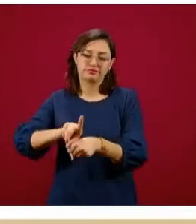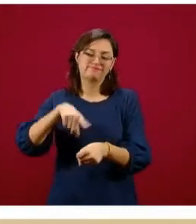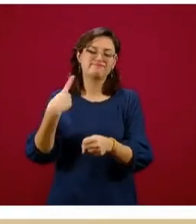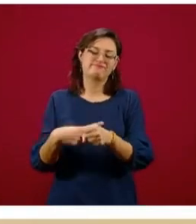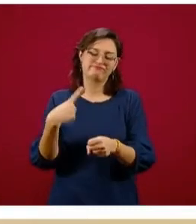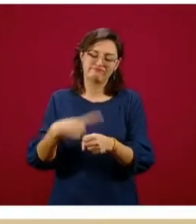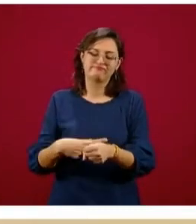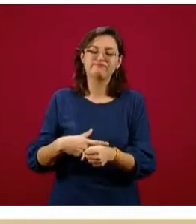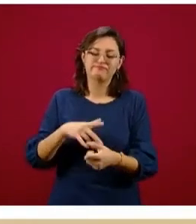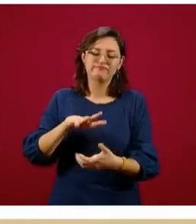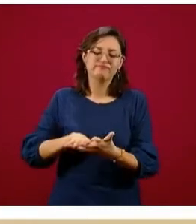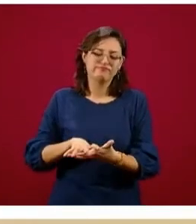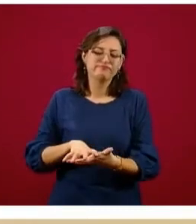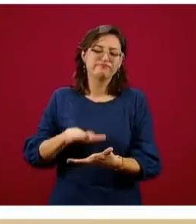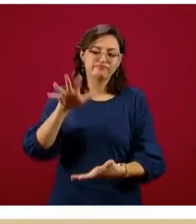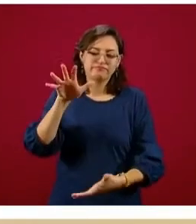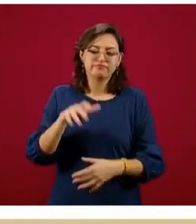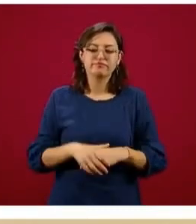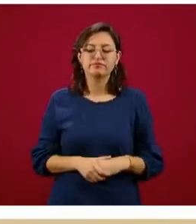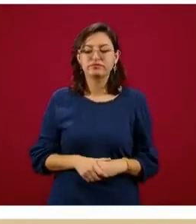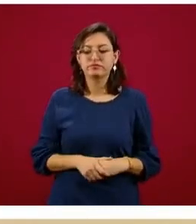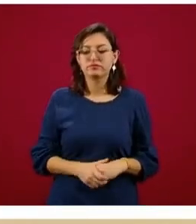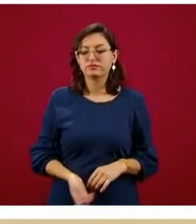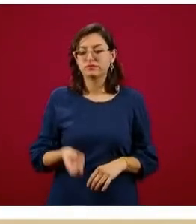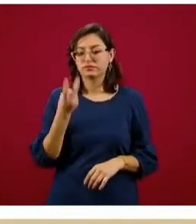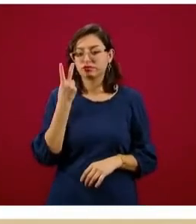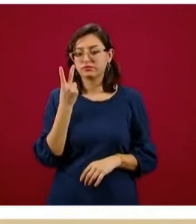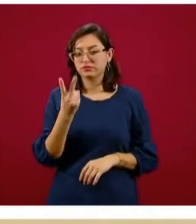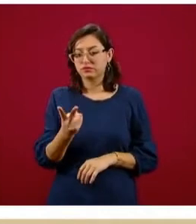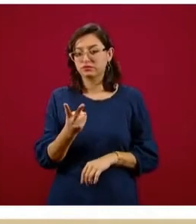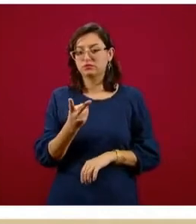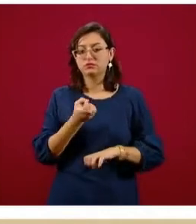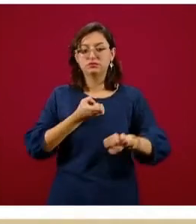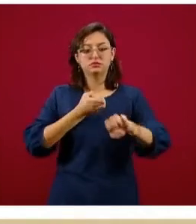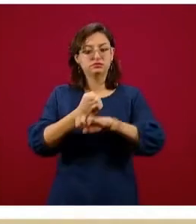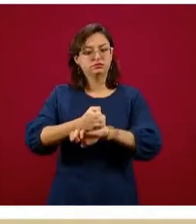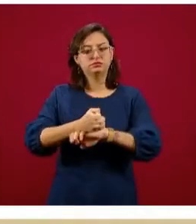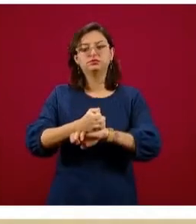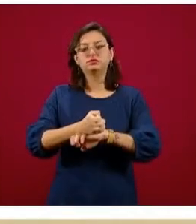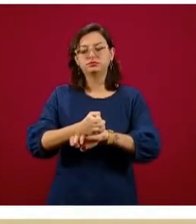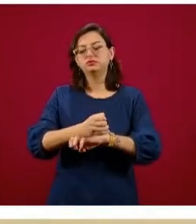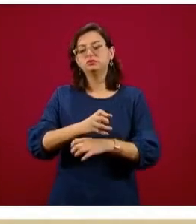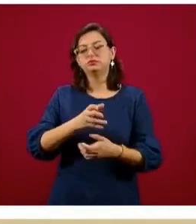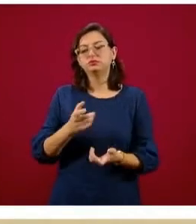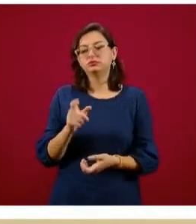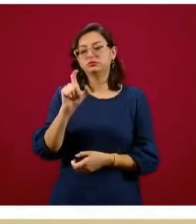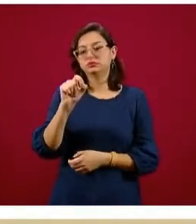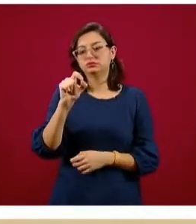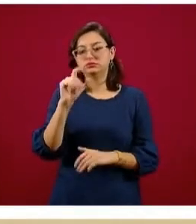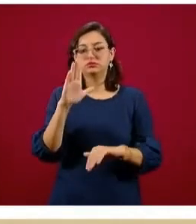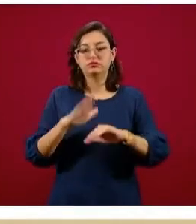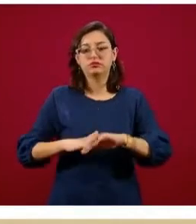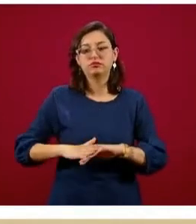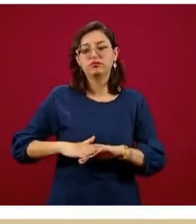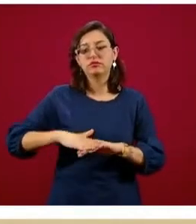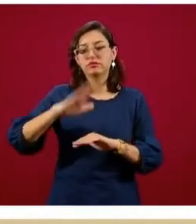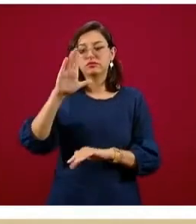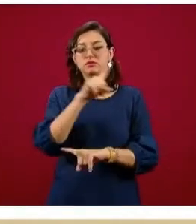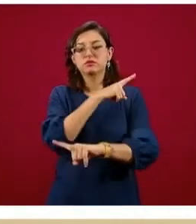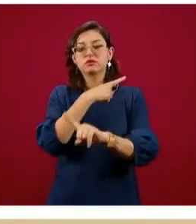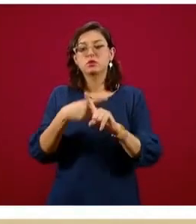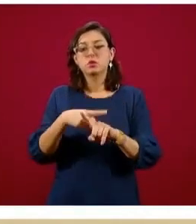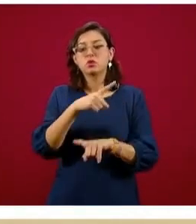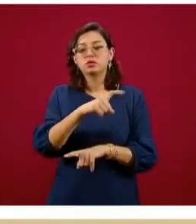esta característica. Aquí son dos básicamente las que tienen la mayor tasa o arriba de 20 por 100,000 habitantes,